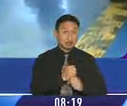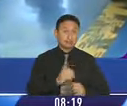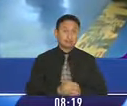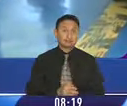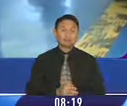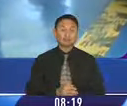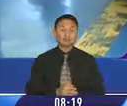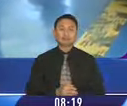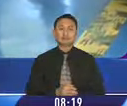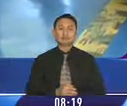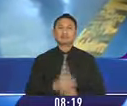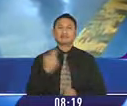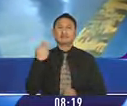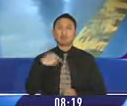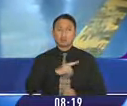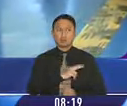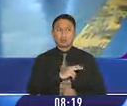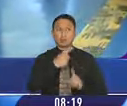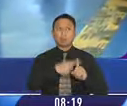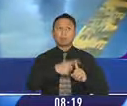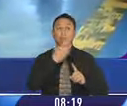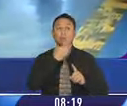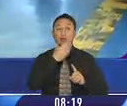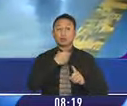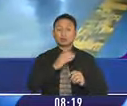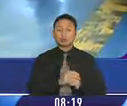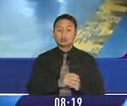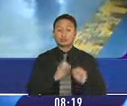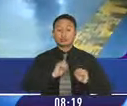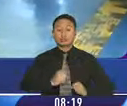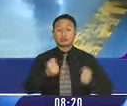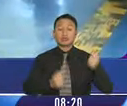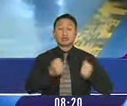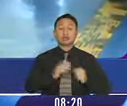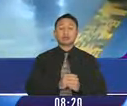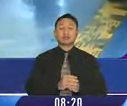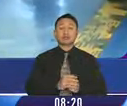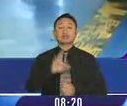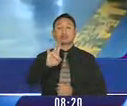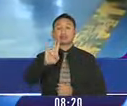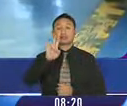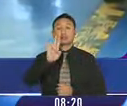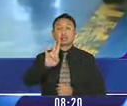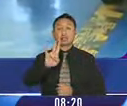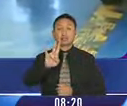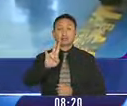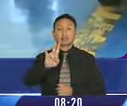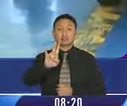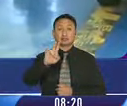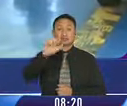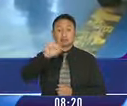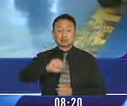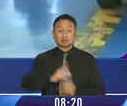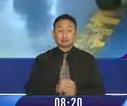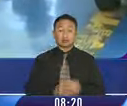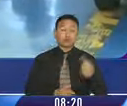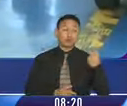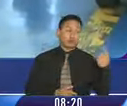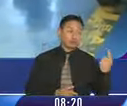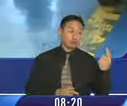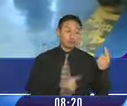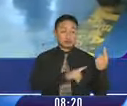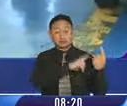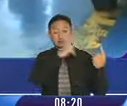estamos, nosotros en el mes de agosto nos corresponde a los vehículos que terminan en dígito 7. Es decir, ya pasó del dígito 1 al